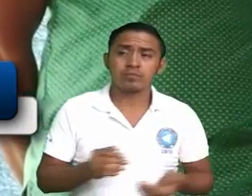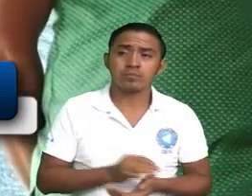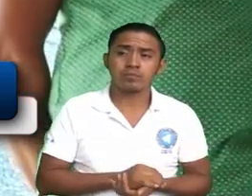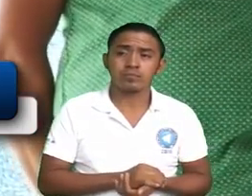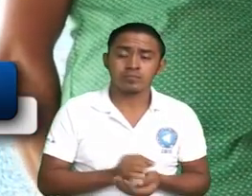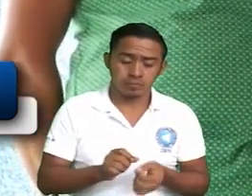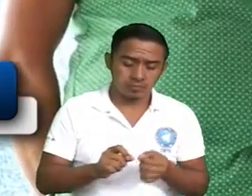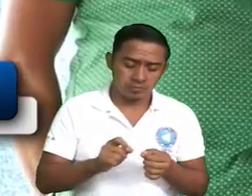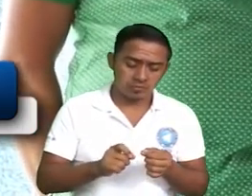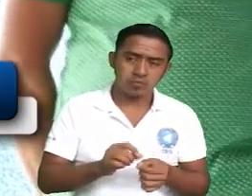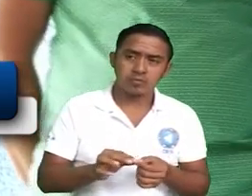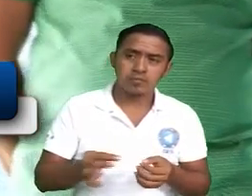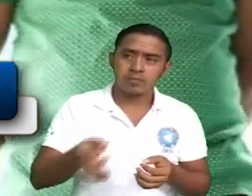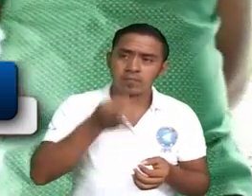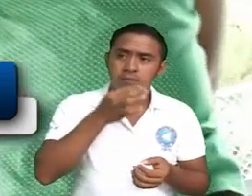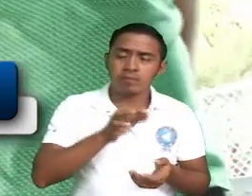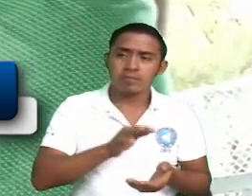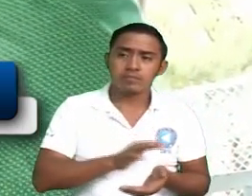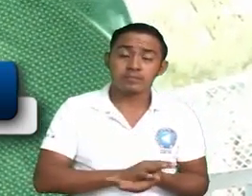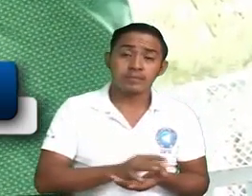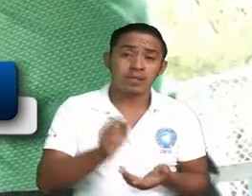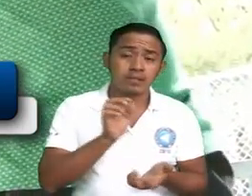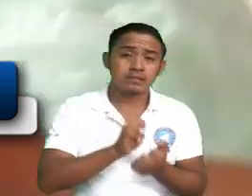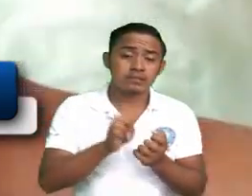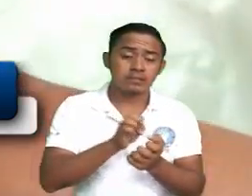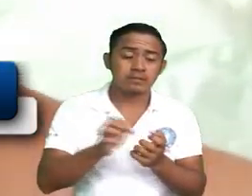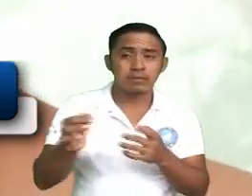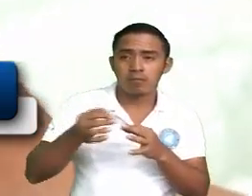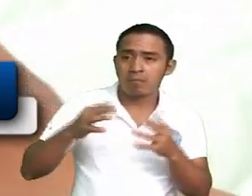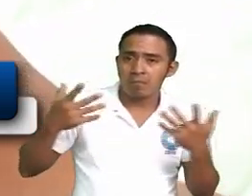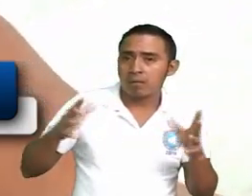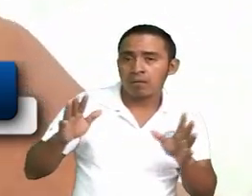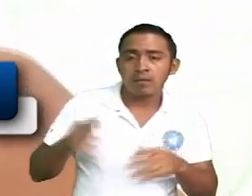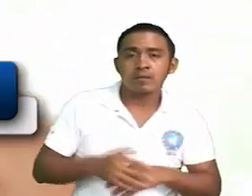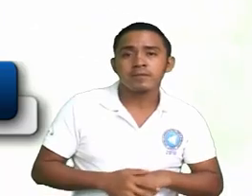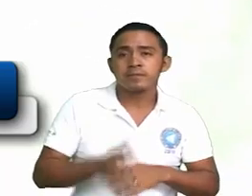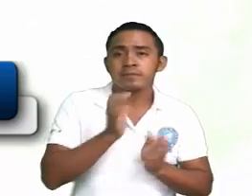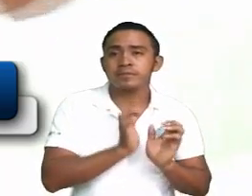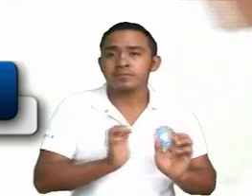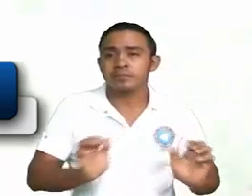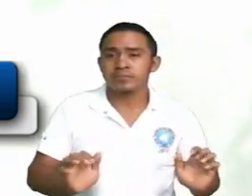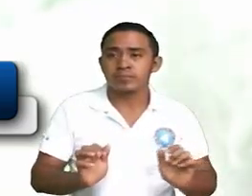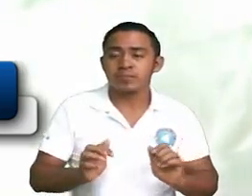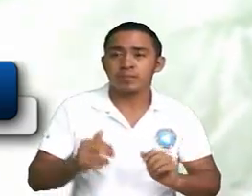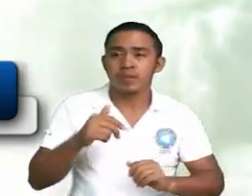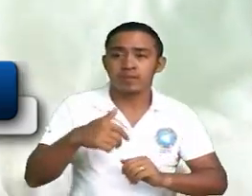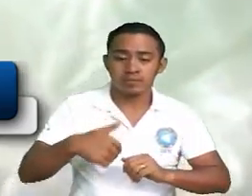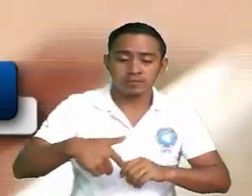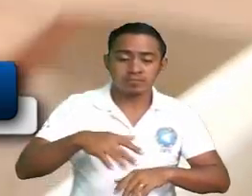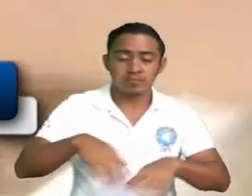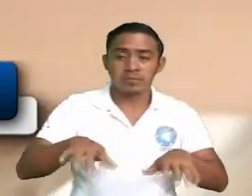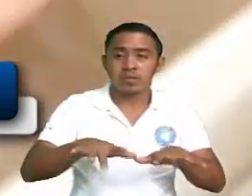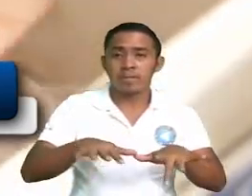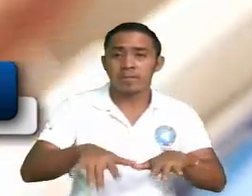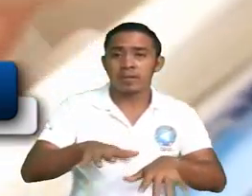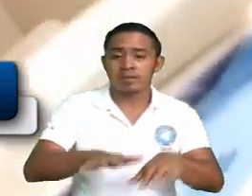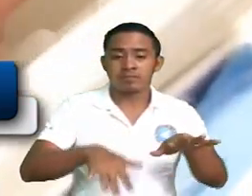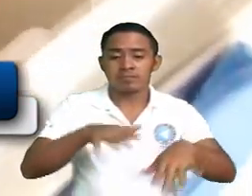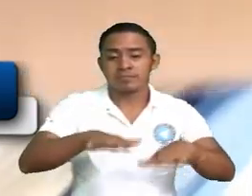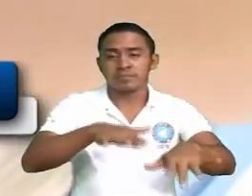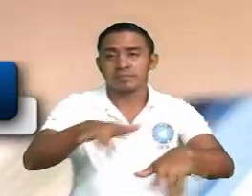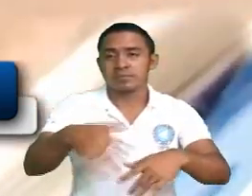le desbarata la pastillita o la mastica. Más cuando el niño, doctora, anda descalzo, caminando en la casa. Así es. Cuando juega con los